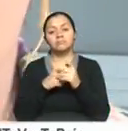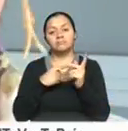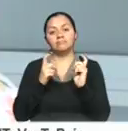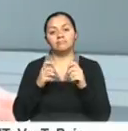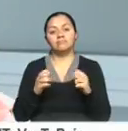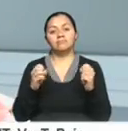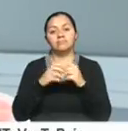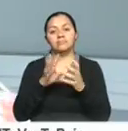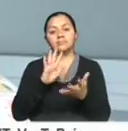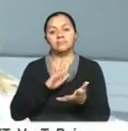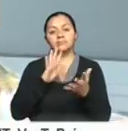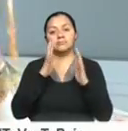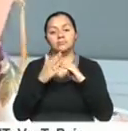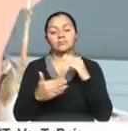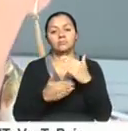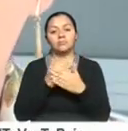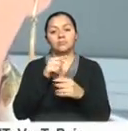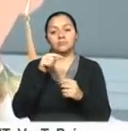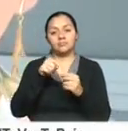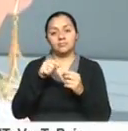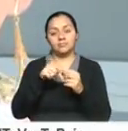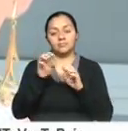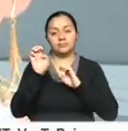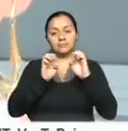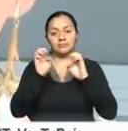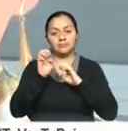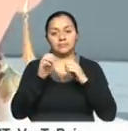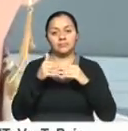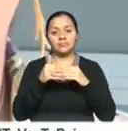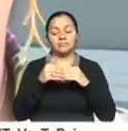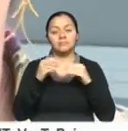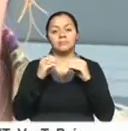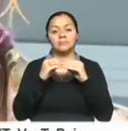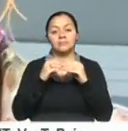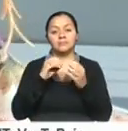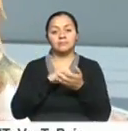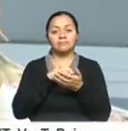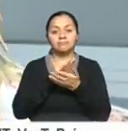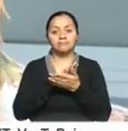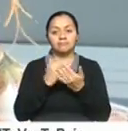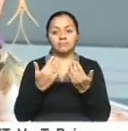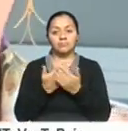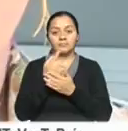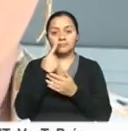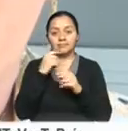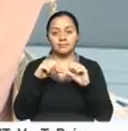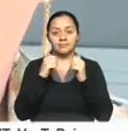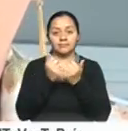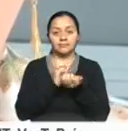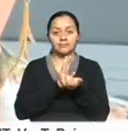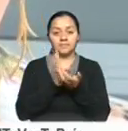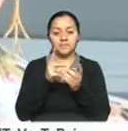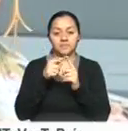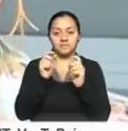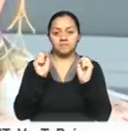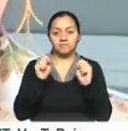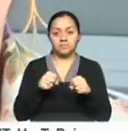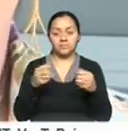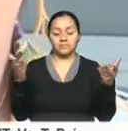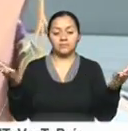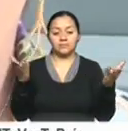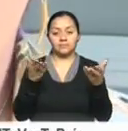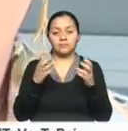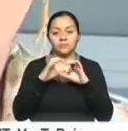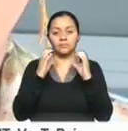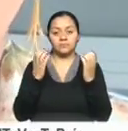la transformación en los sectores estratégicos. Creo que esto ha sido, digamos, un momento histórico en la Asamblea Nacional, poderle haber recibido en la